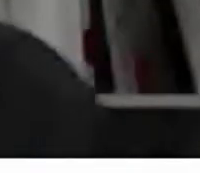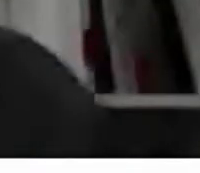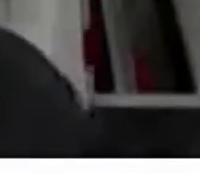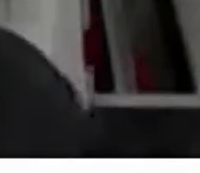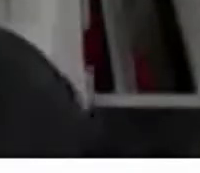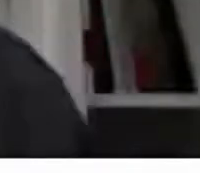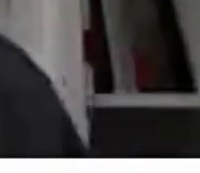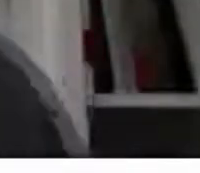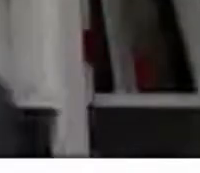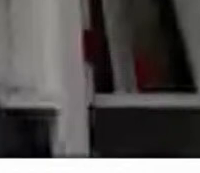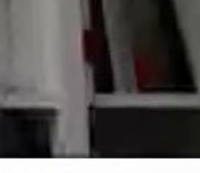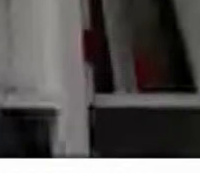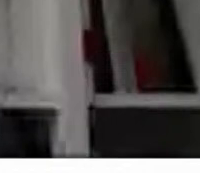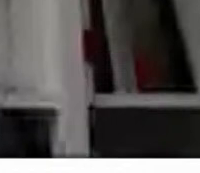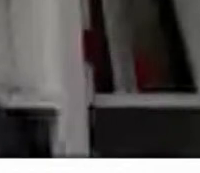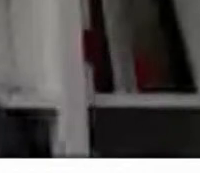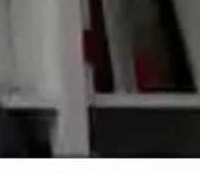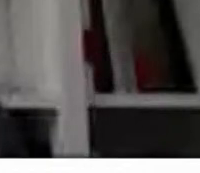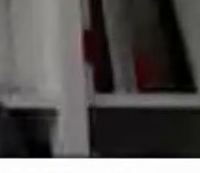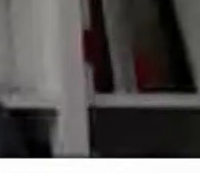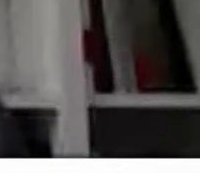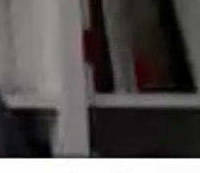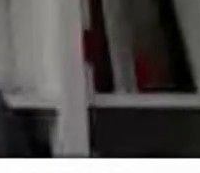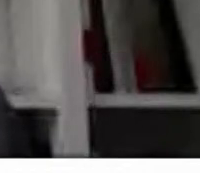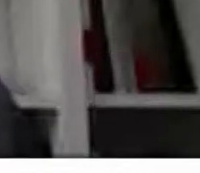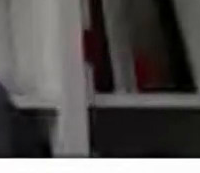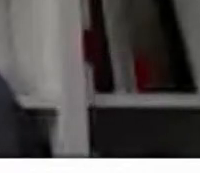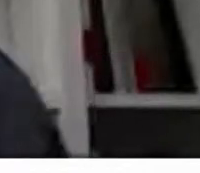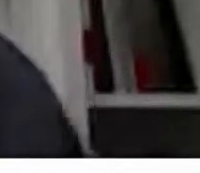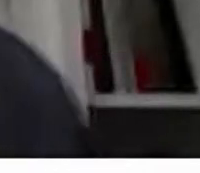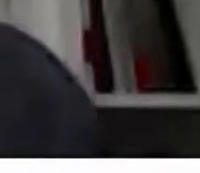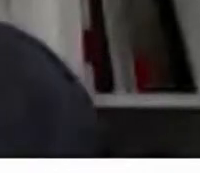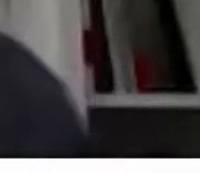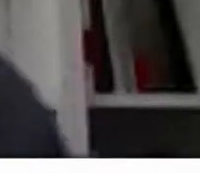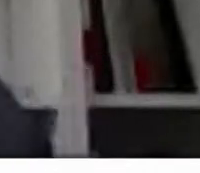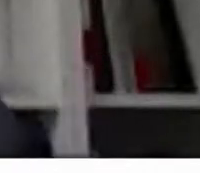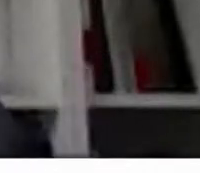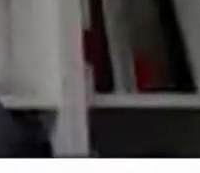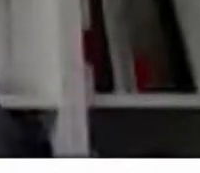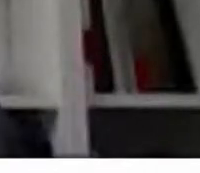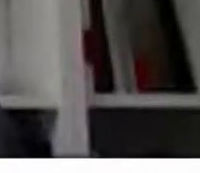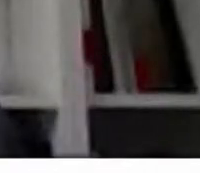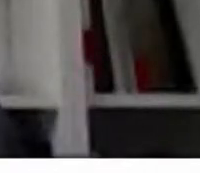están perjudicadas en el tratamiento de los biocombustibles? Santa Fe y Córdoba.